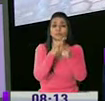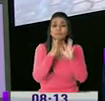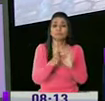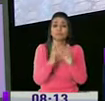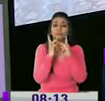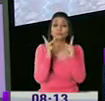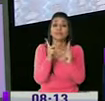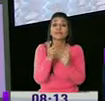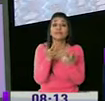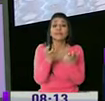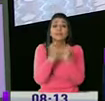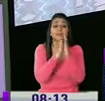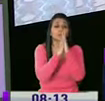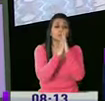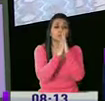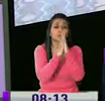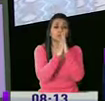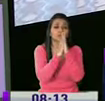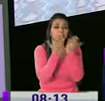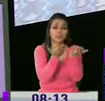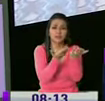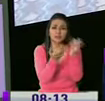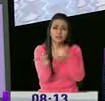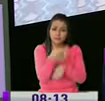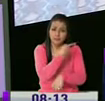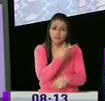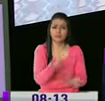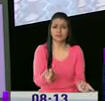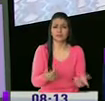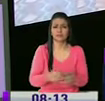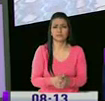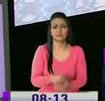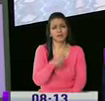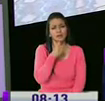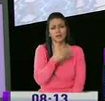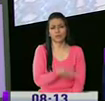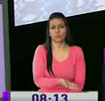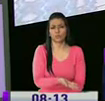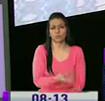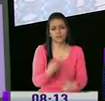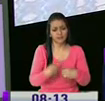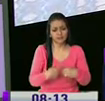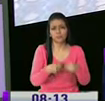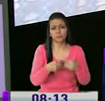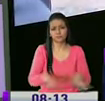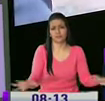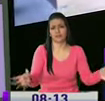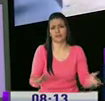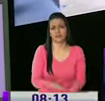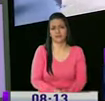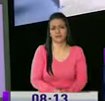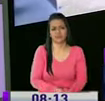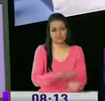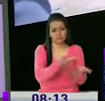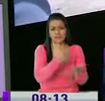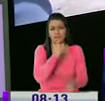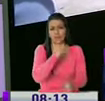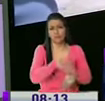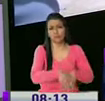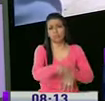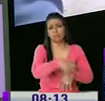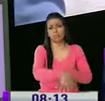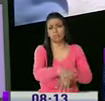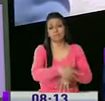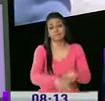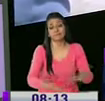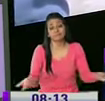que avisarle y ayudarle para que vaya para allá. Es el agua de Quito, es el agua de los vecinos. Ahí, regalos.